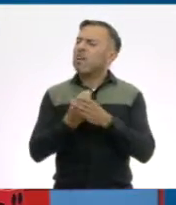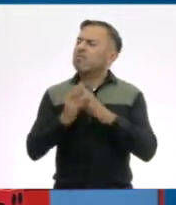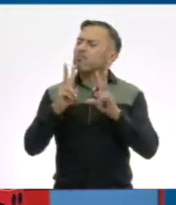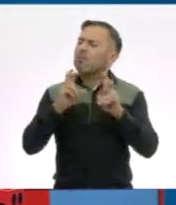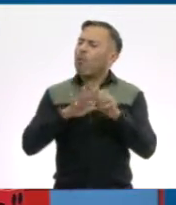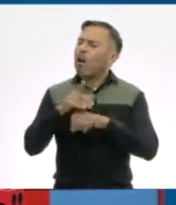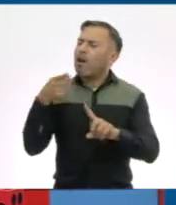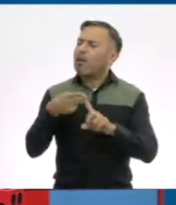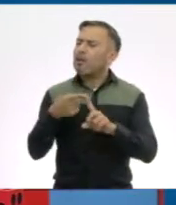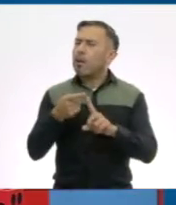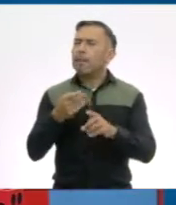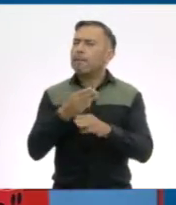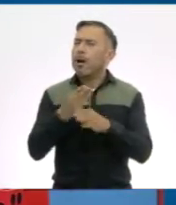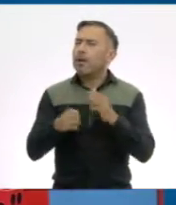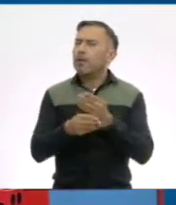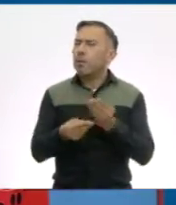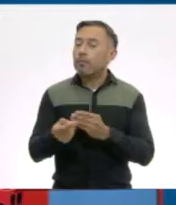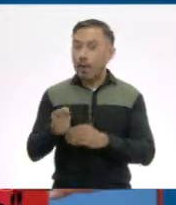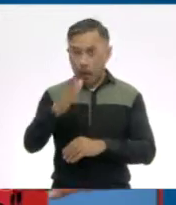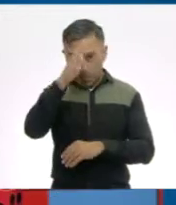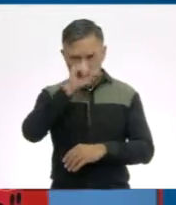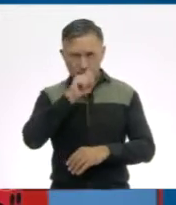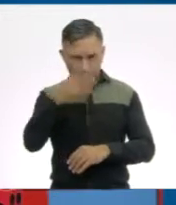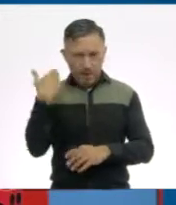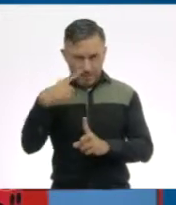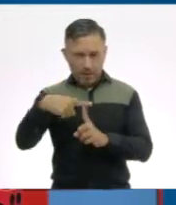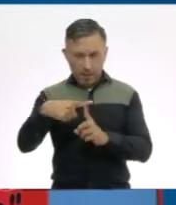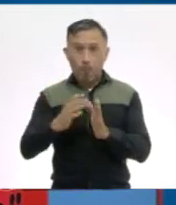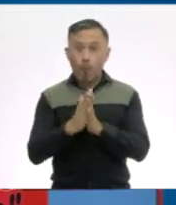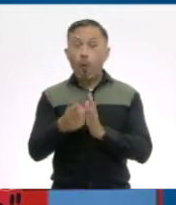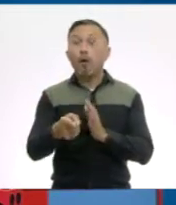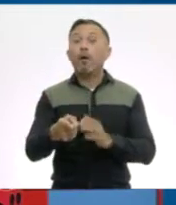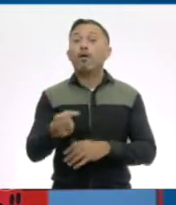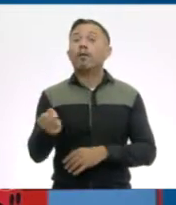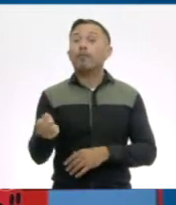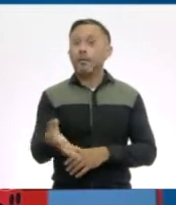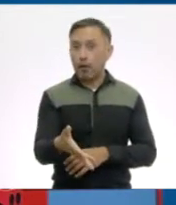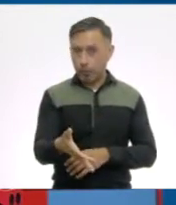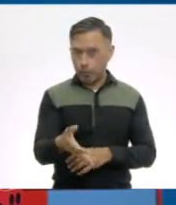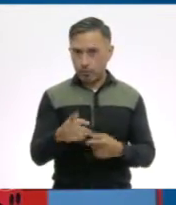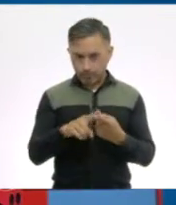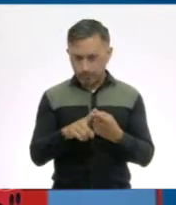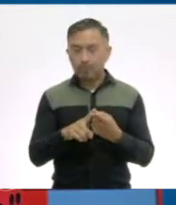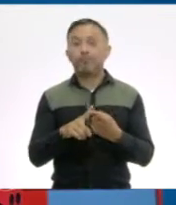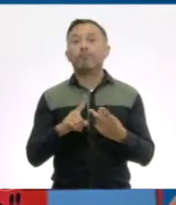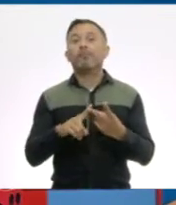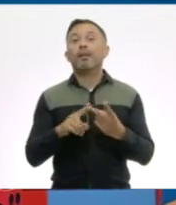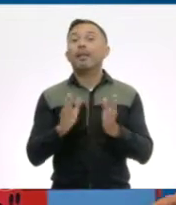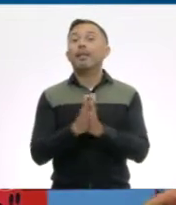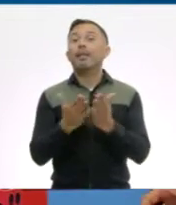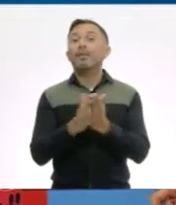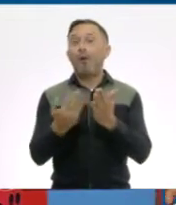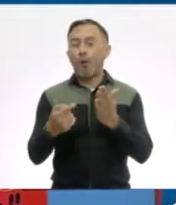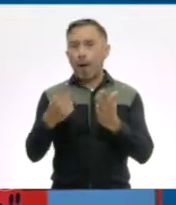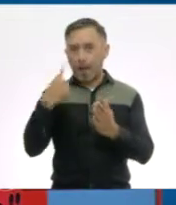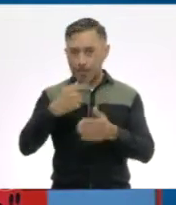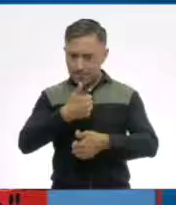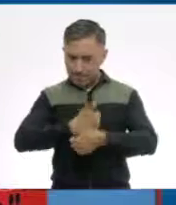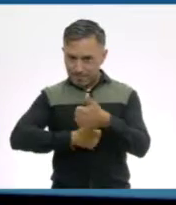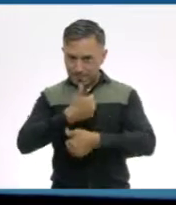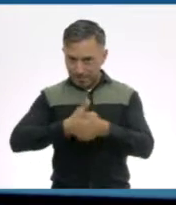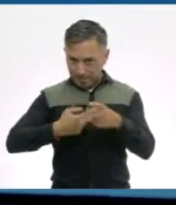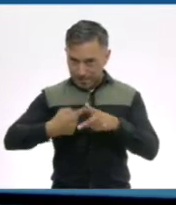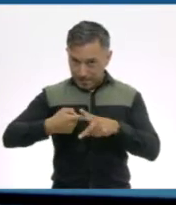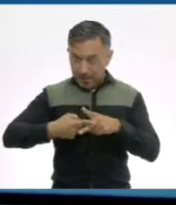que habíamos solicitado un dado. Entonces necesitamos nuestro dado, el libro de desafíos matemáticos, unas